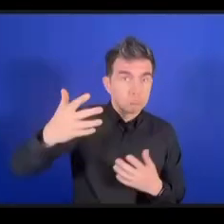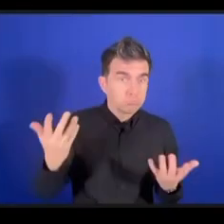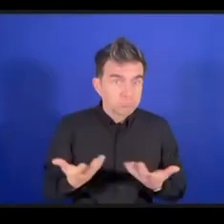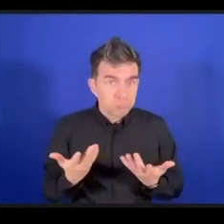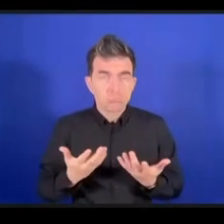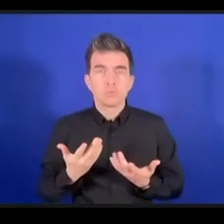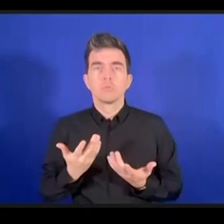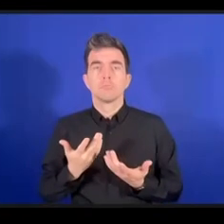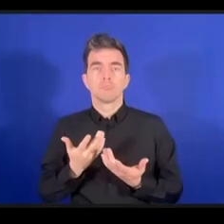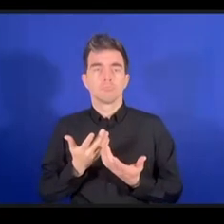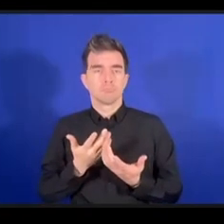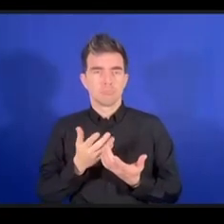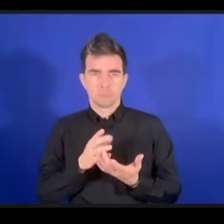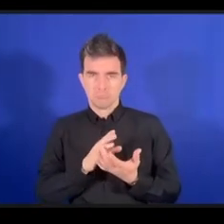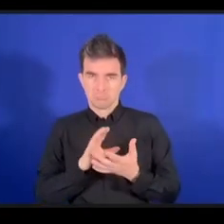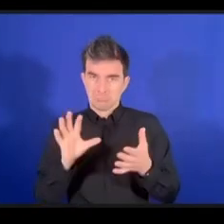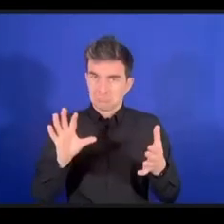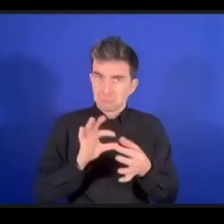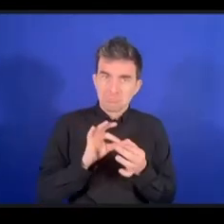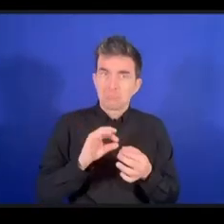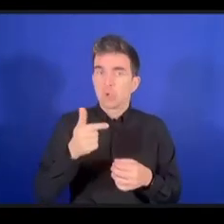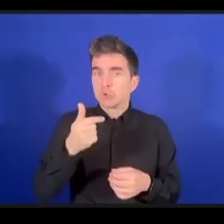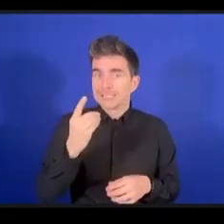ustedes que